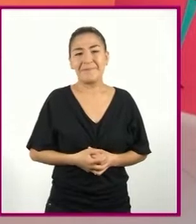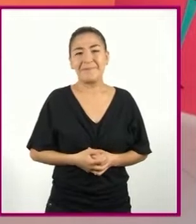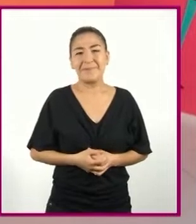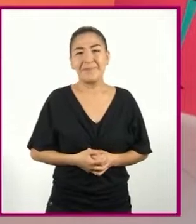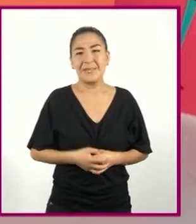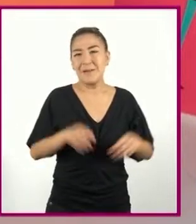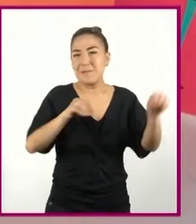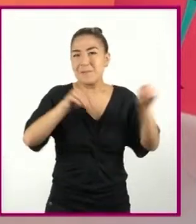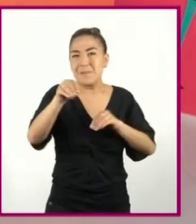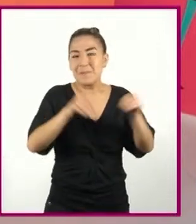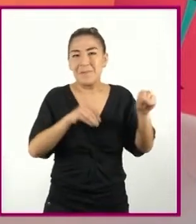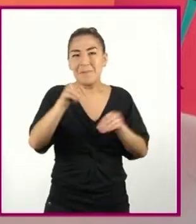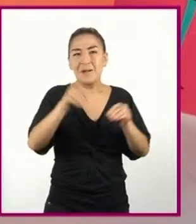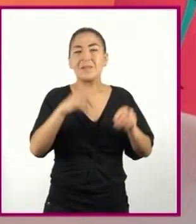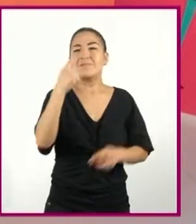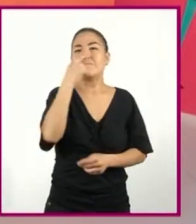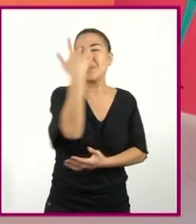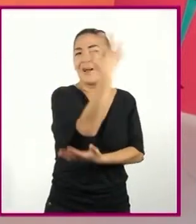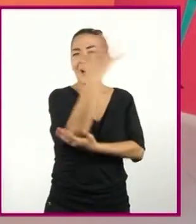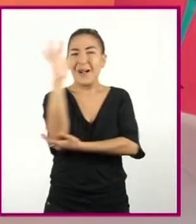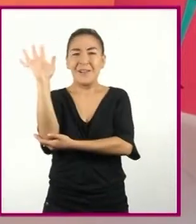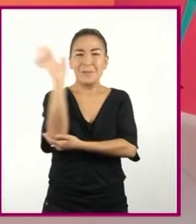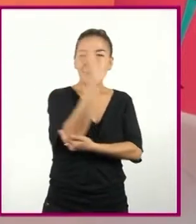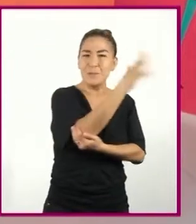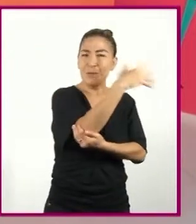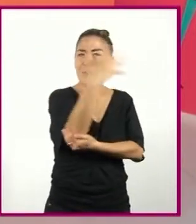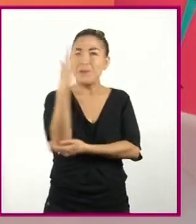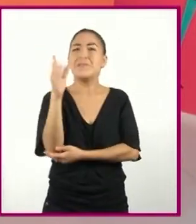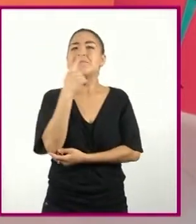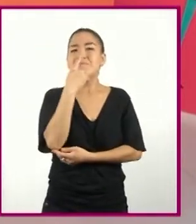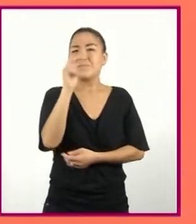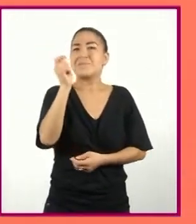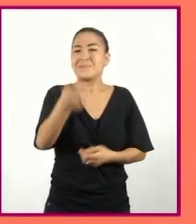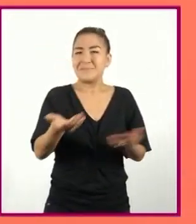el movimiento de los árboles?